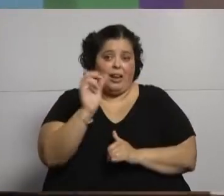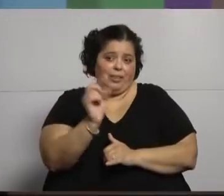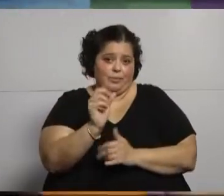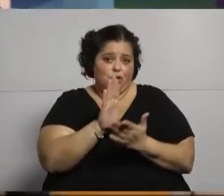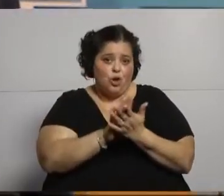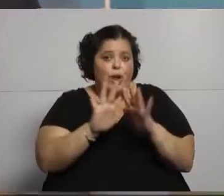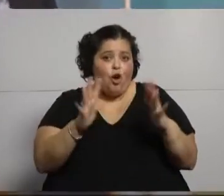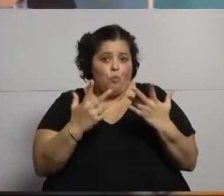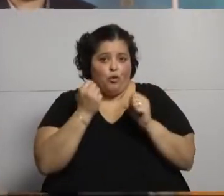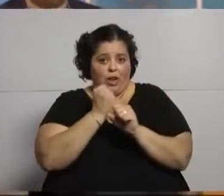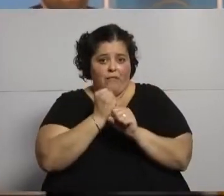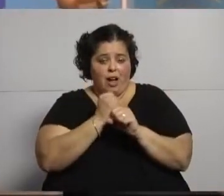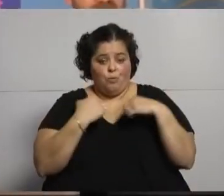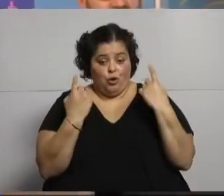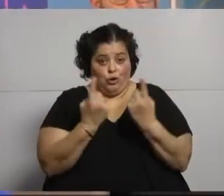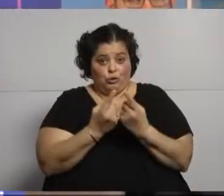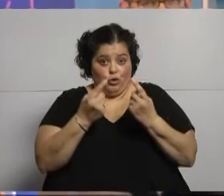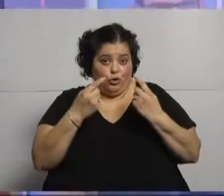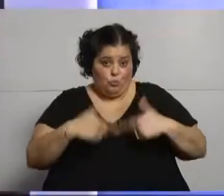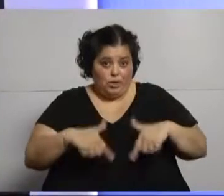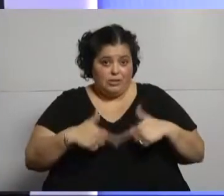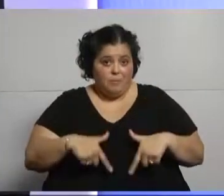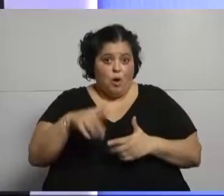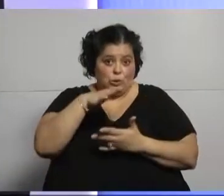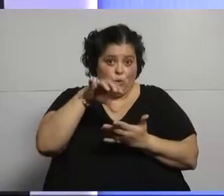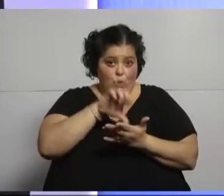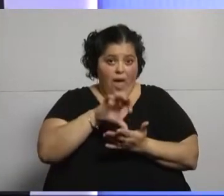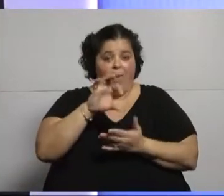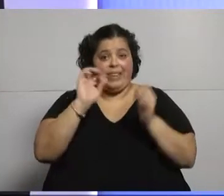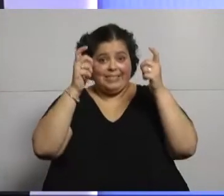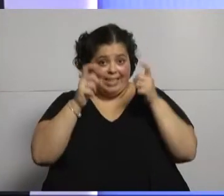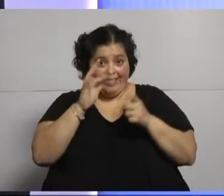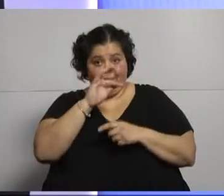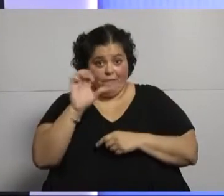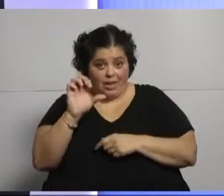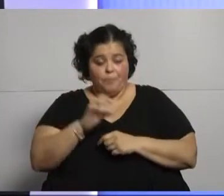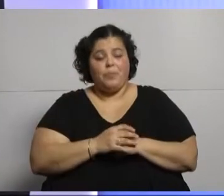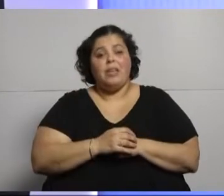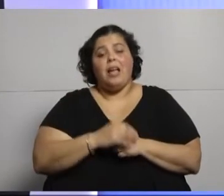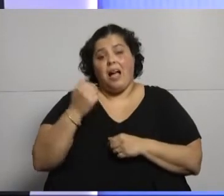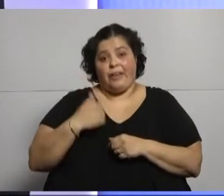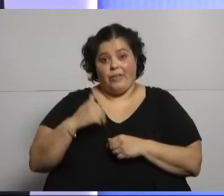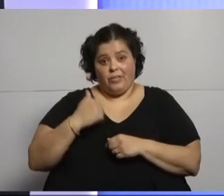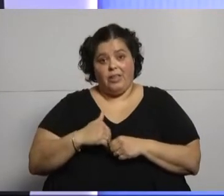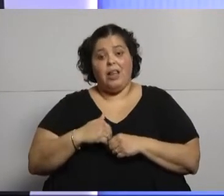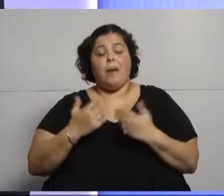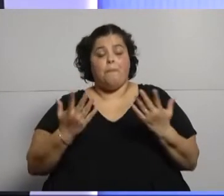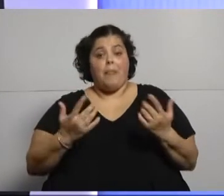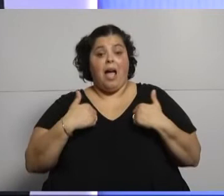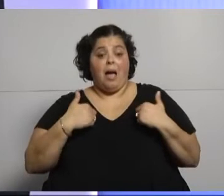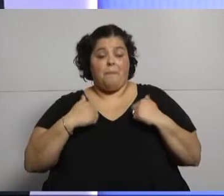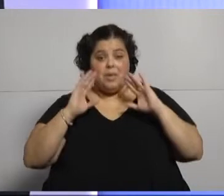el municipio de la ciudad de Santa Fe. También, como muchos mencionaban, desde un modo integral. A mí me toca